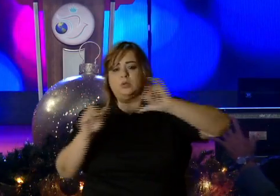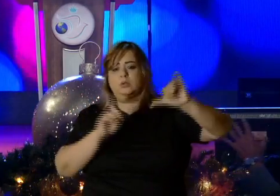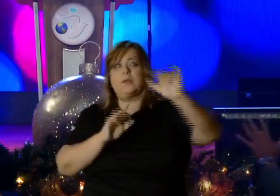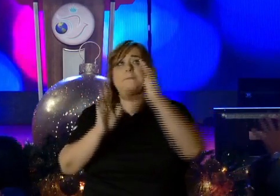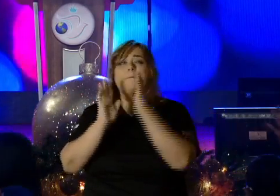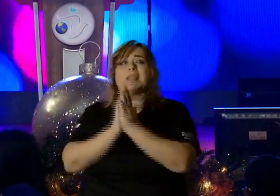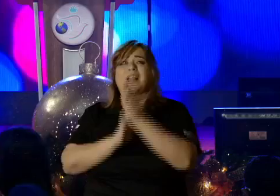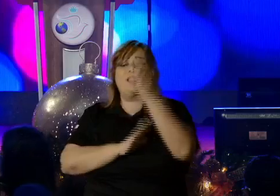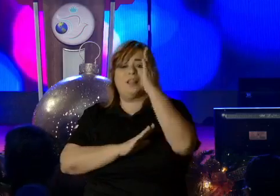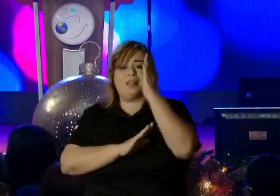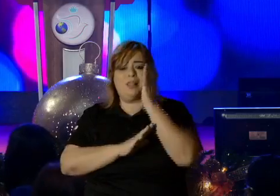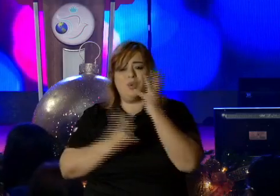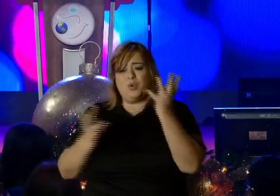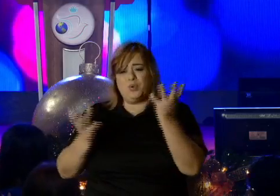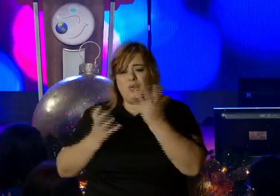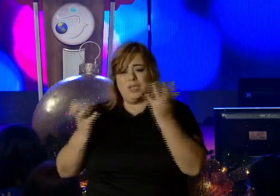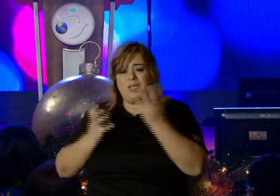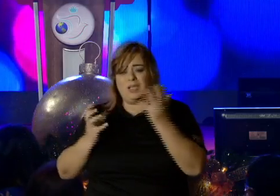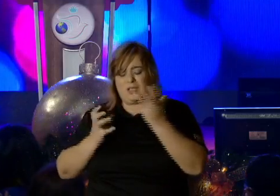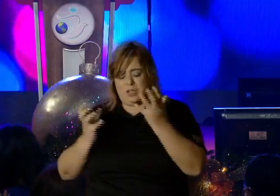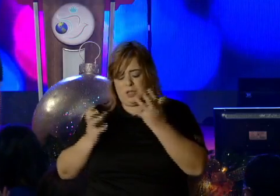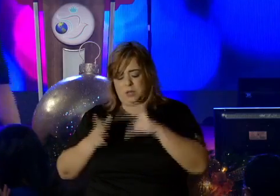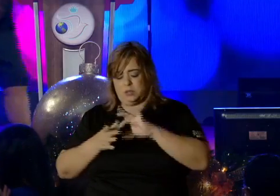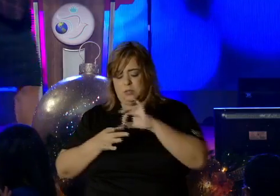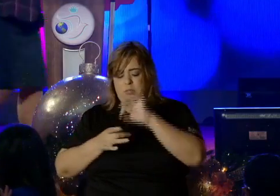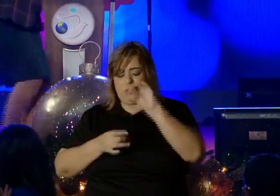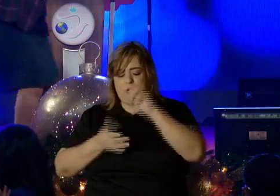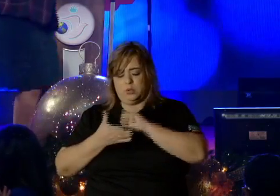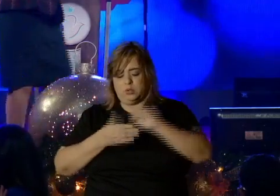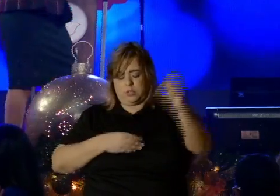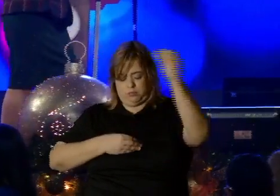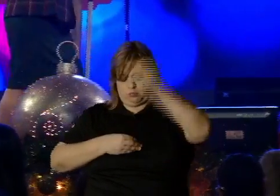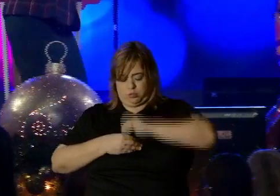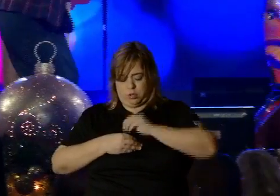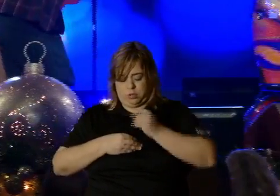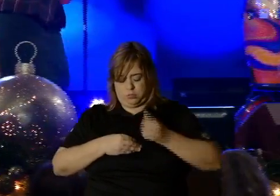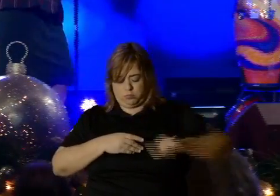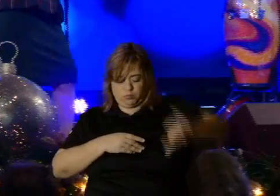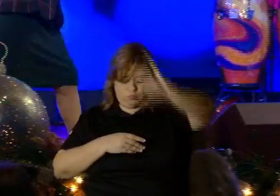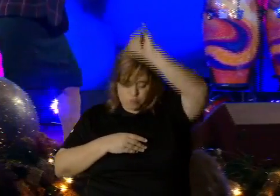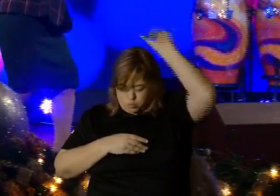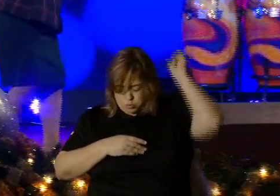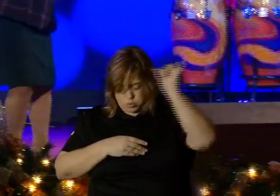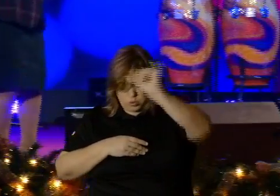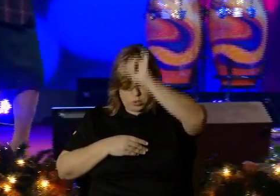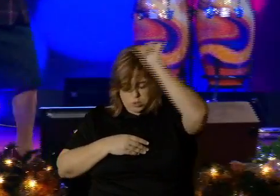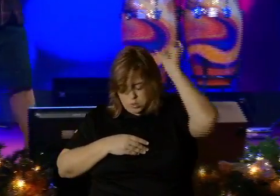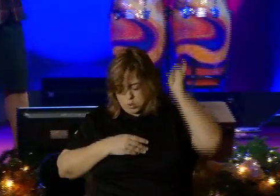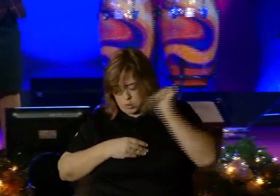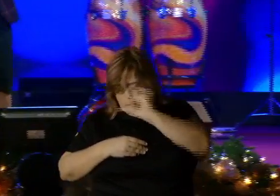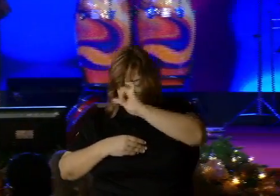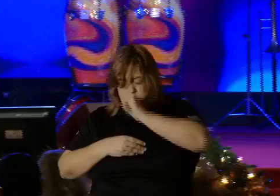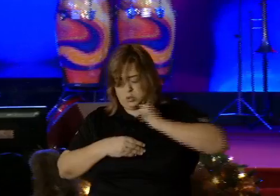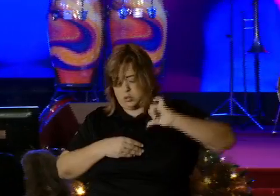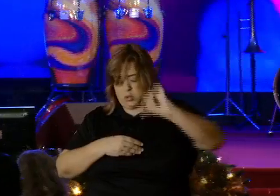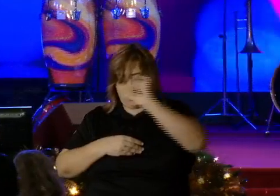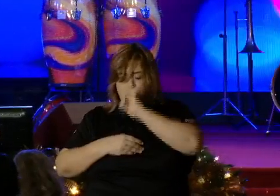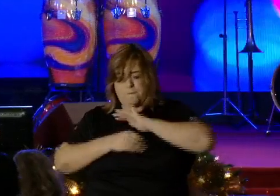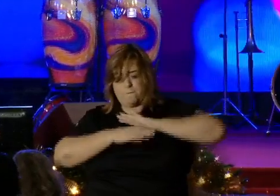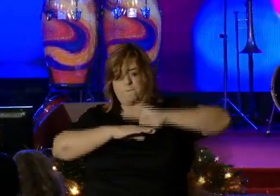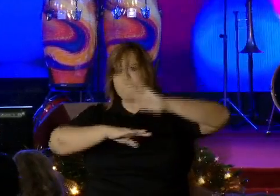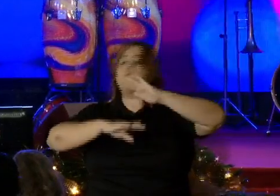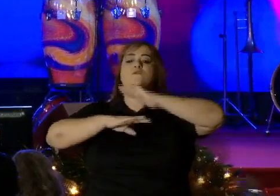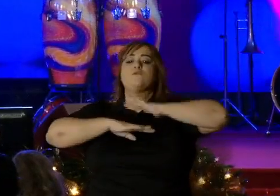a Dios, lléname de tu Espíritu, lléname de tu Espíritu, lléname, lléname, lléname. No resista al